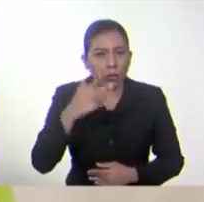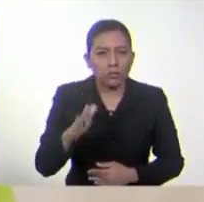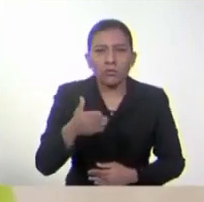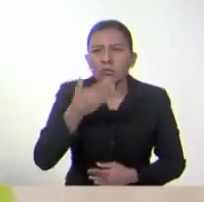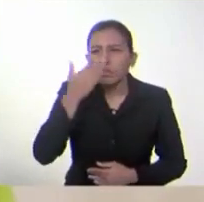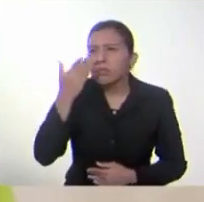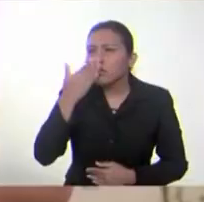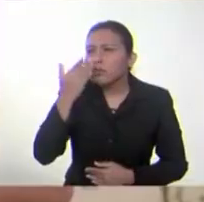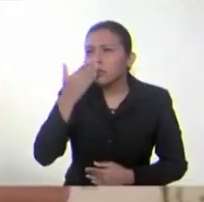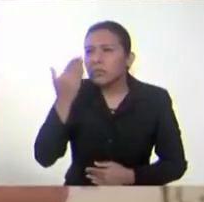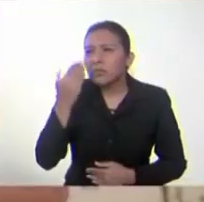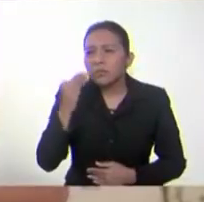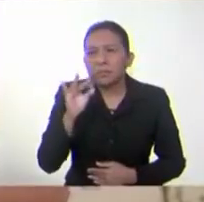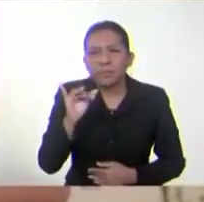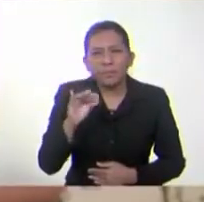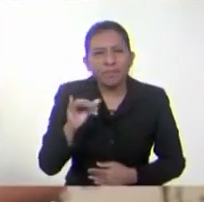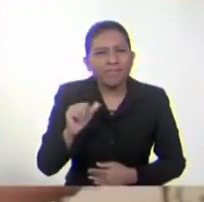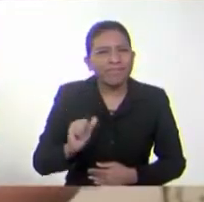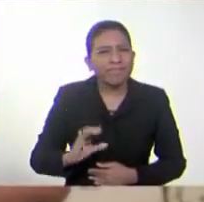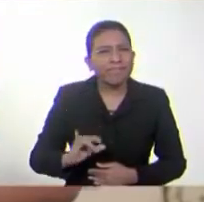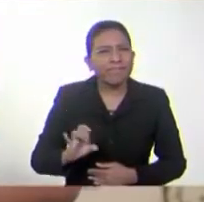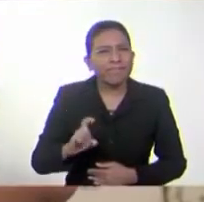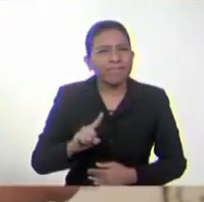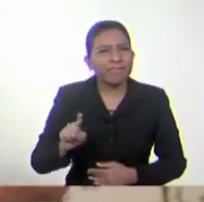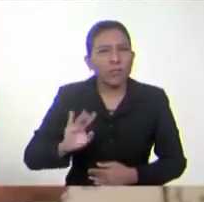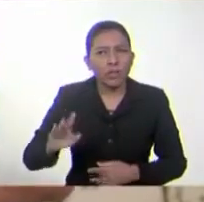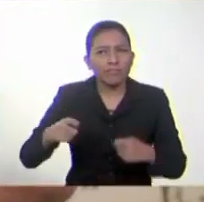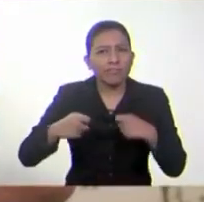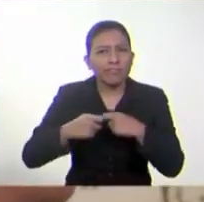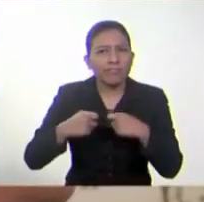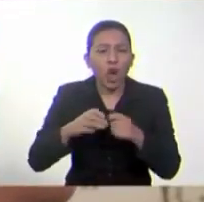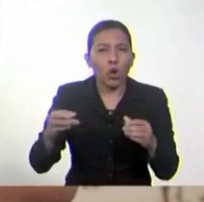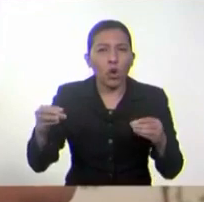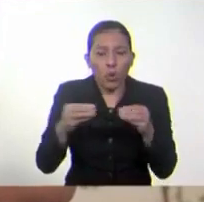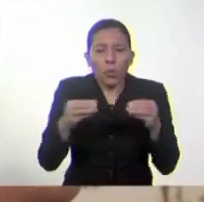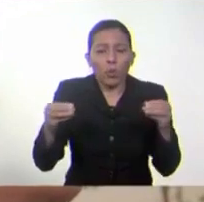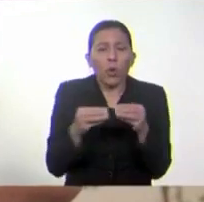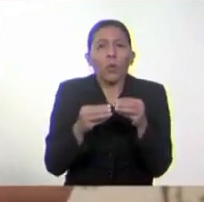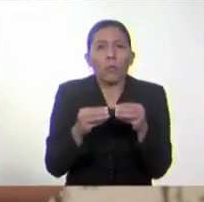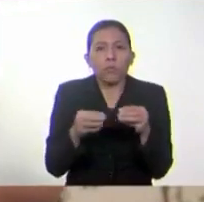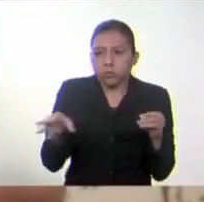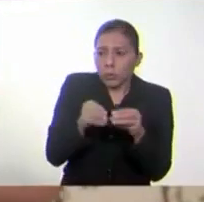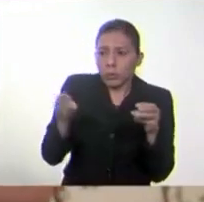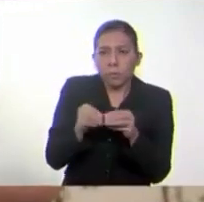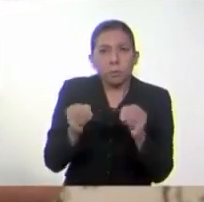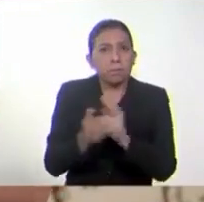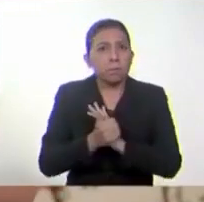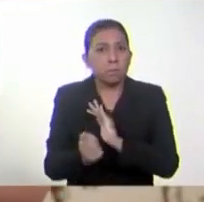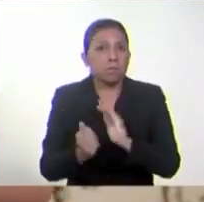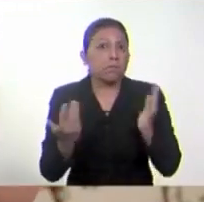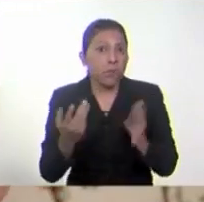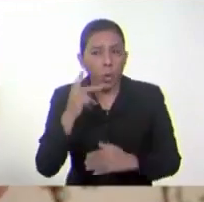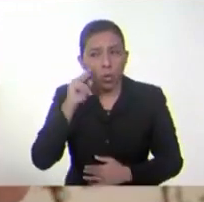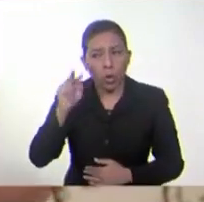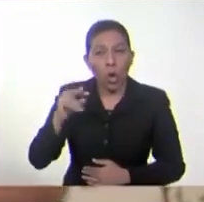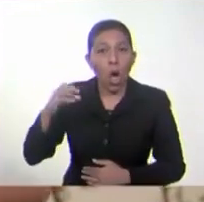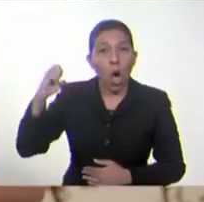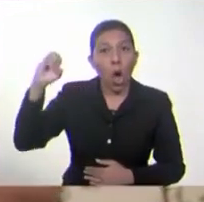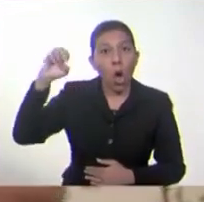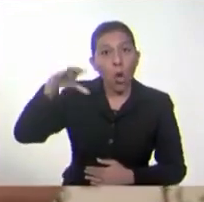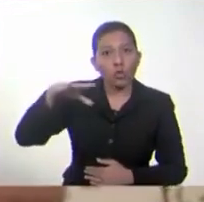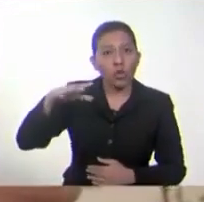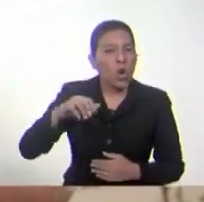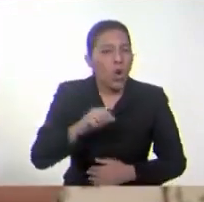la acidez, las propiedades magnéticas y eléctricas o ambas, la aparición de las propiedades ópticas frente a la luz, entre